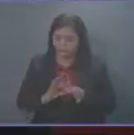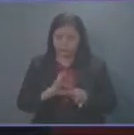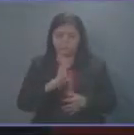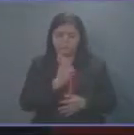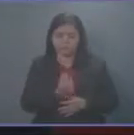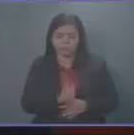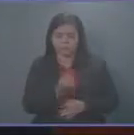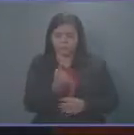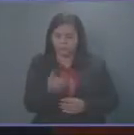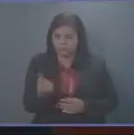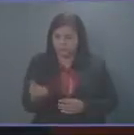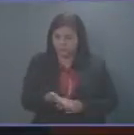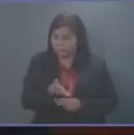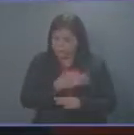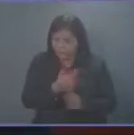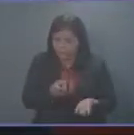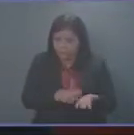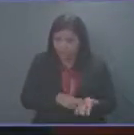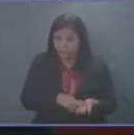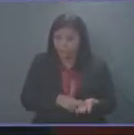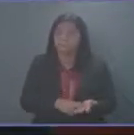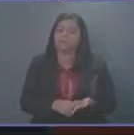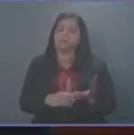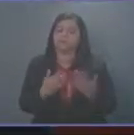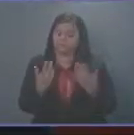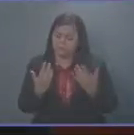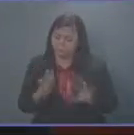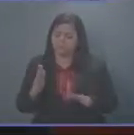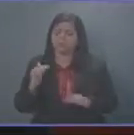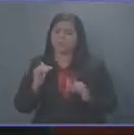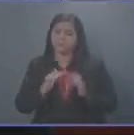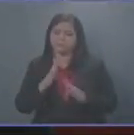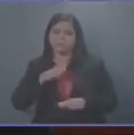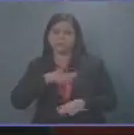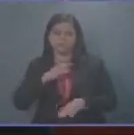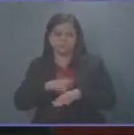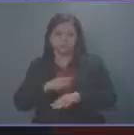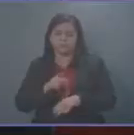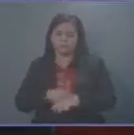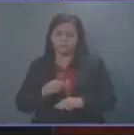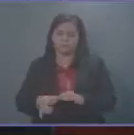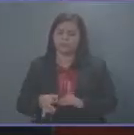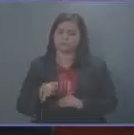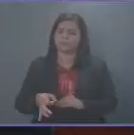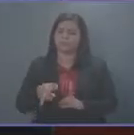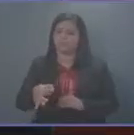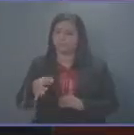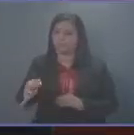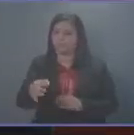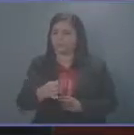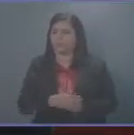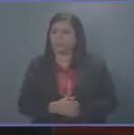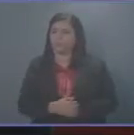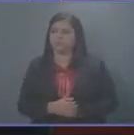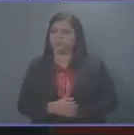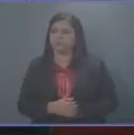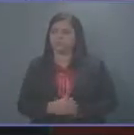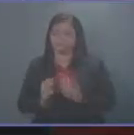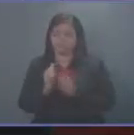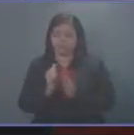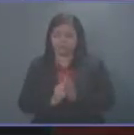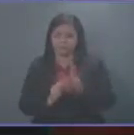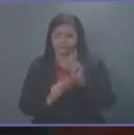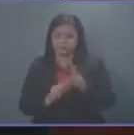personal contratado, también tendrán derecho al plazo adicional de que habla este inciso. Art 2,